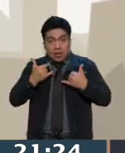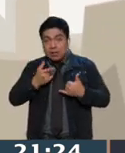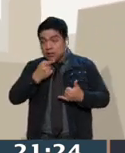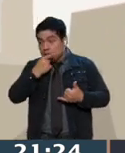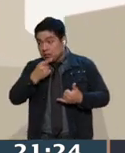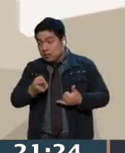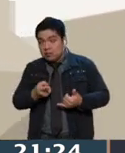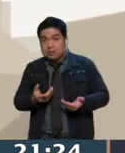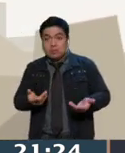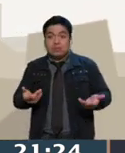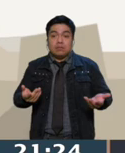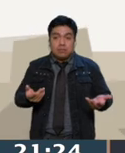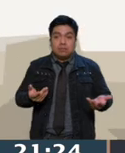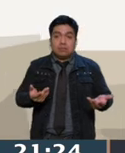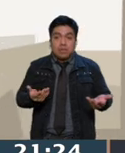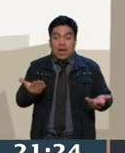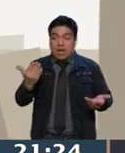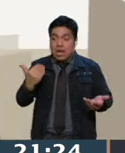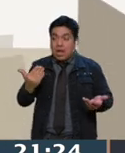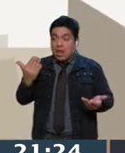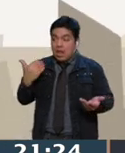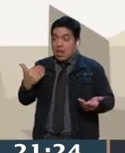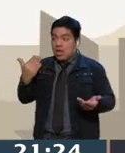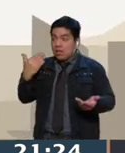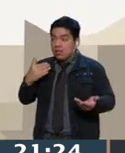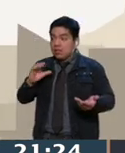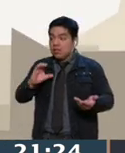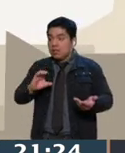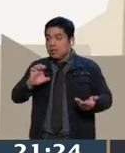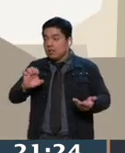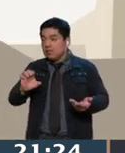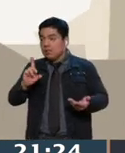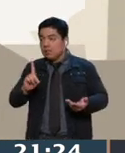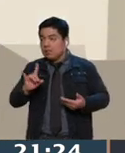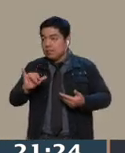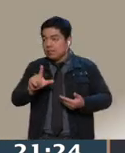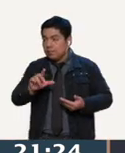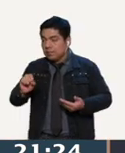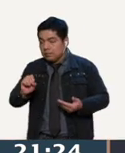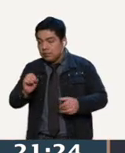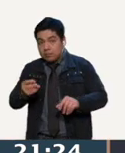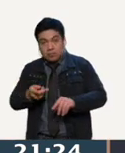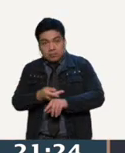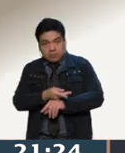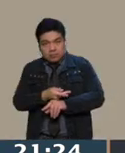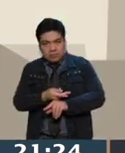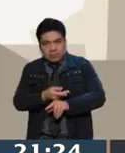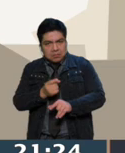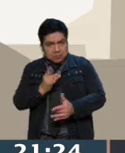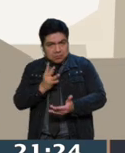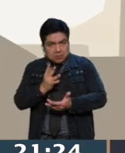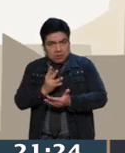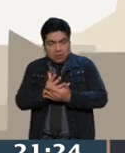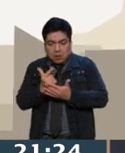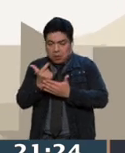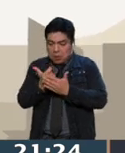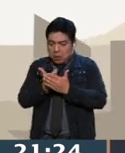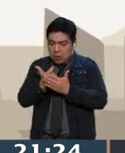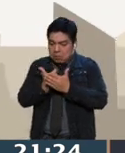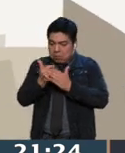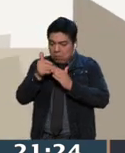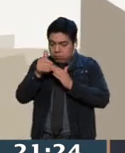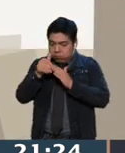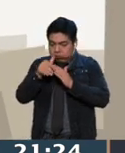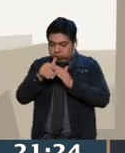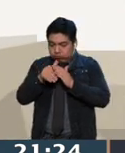recordemos todo lo que pasó en el sexenio de Ernesto Zedillo. No solo fueron que se cayó la economía, que